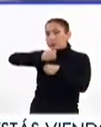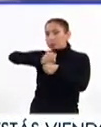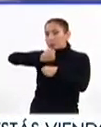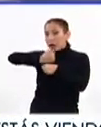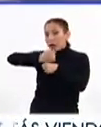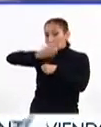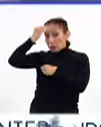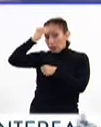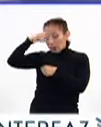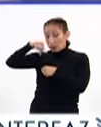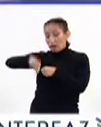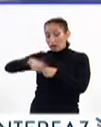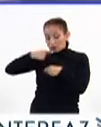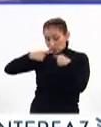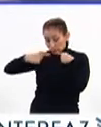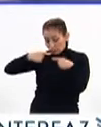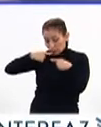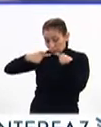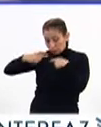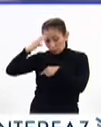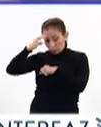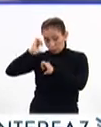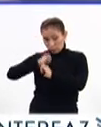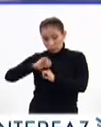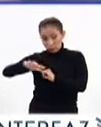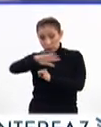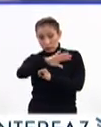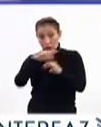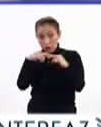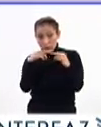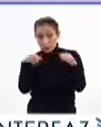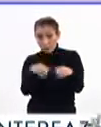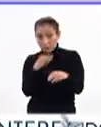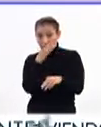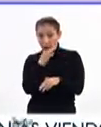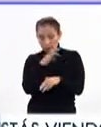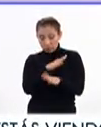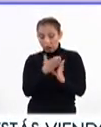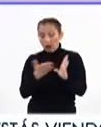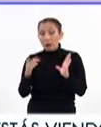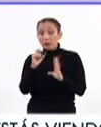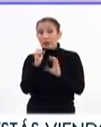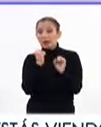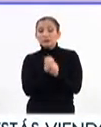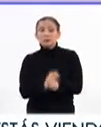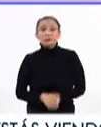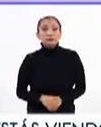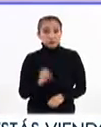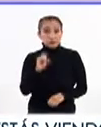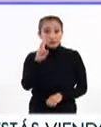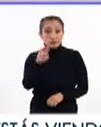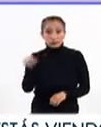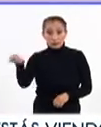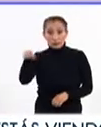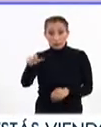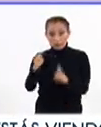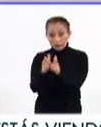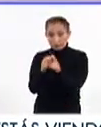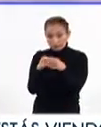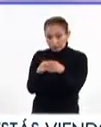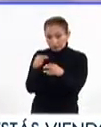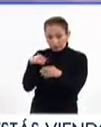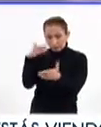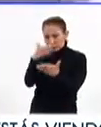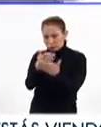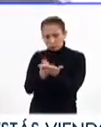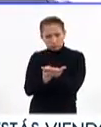abuelos, de sabios, que son digamos, los patriarcas de esta cumbre, de esta celebración, que ya lleva 20 años además. Exactamente, y ellos están muy